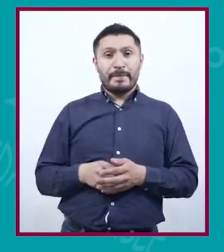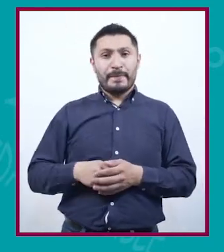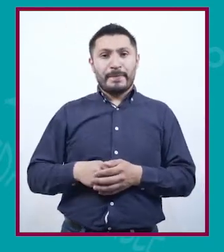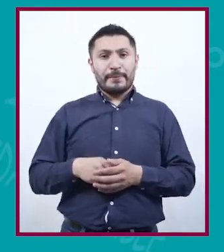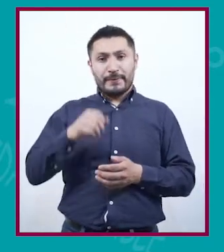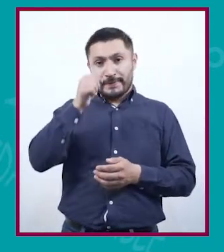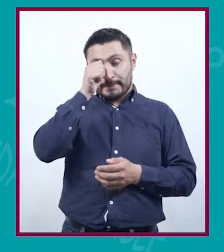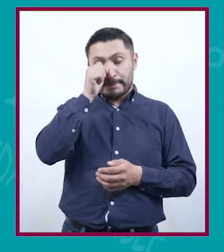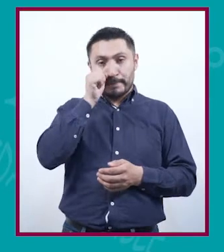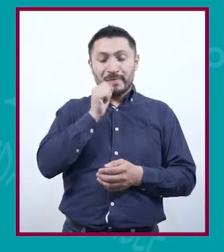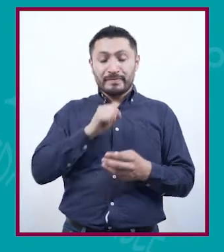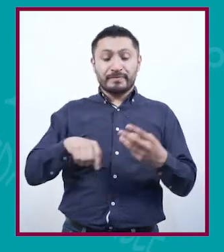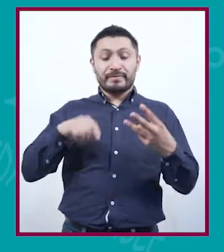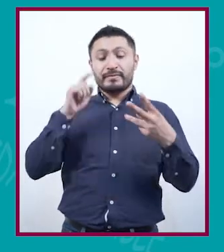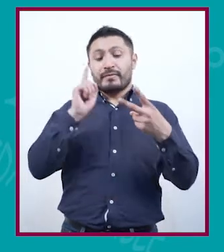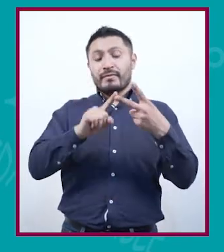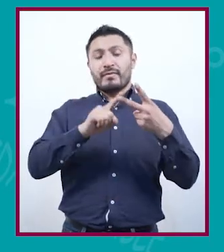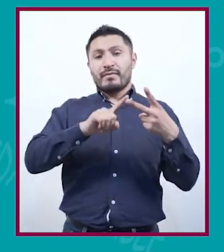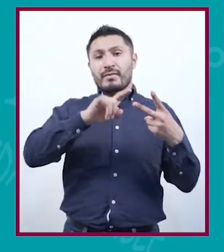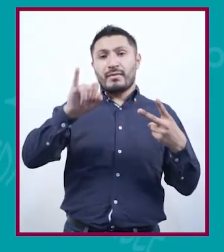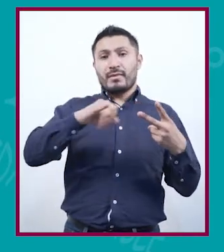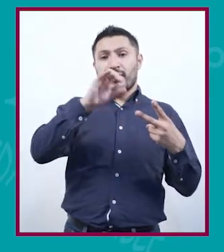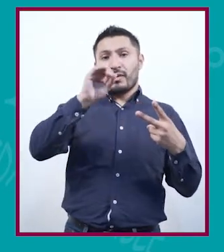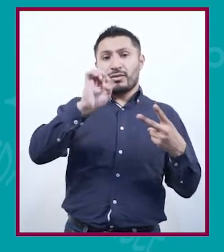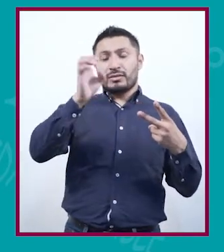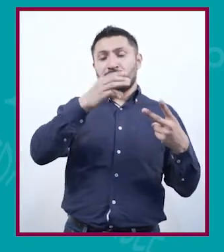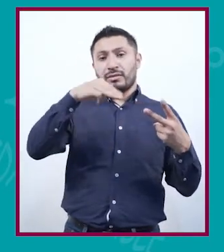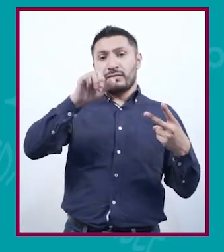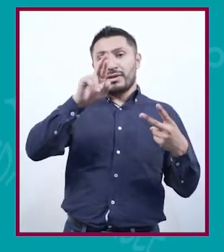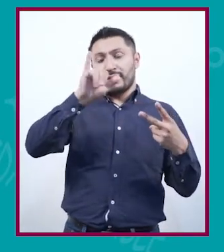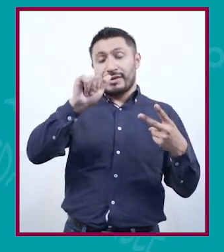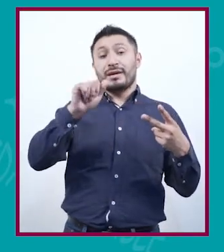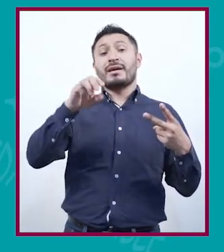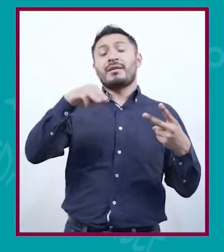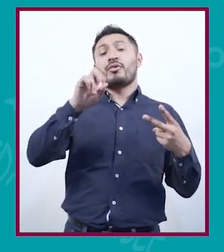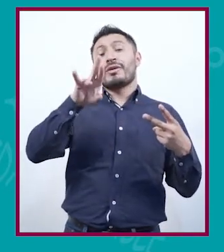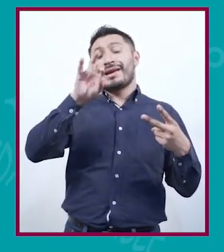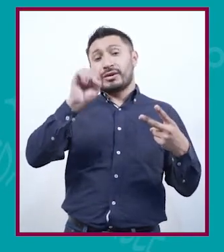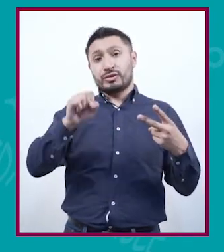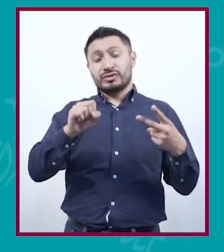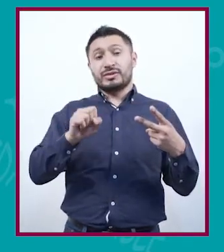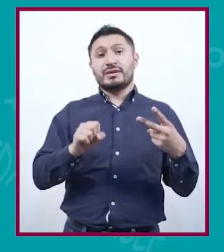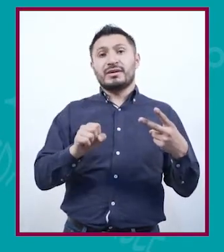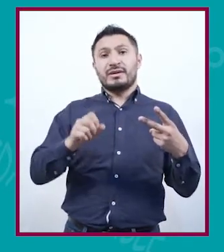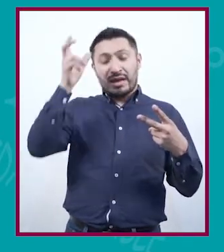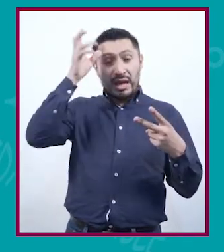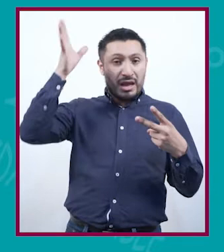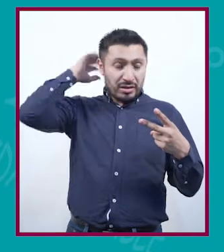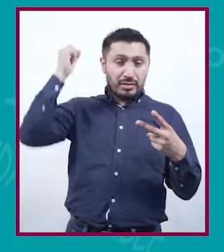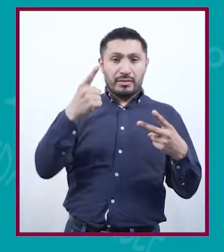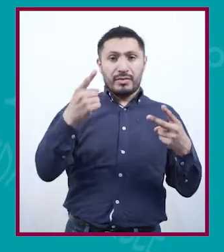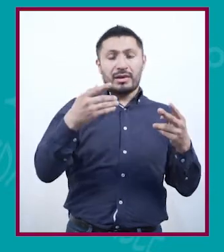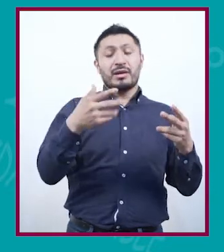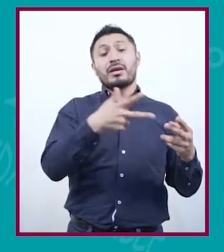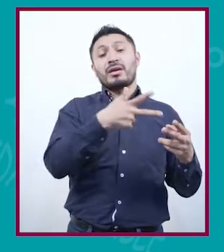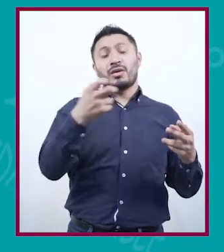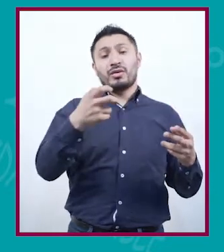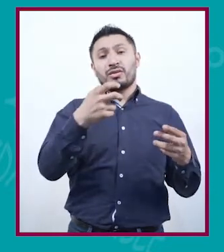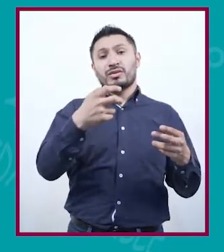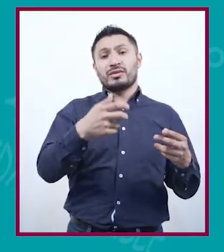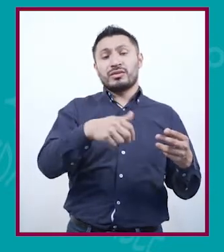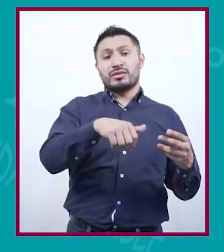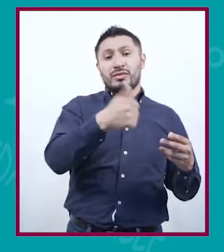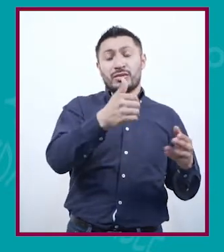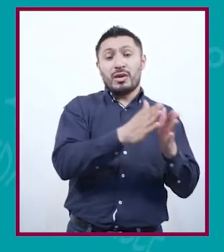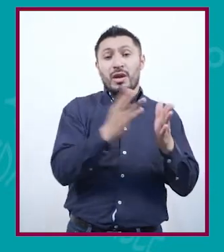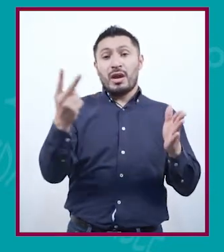personaje, ¿no?, de esta época. Después tenemos a José María Morelos de 1811 a 1815, donde se fue